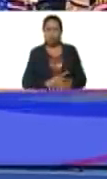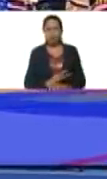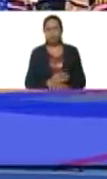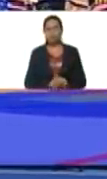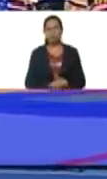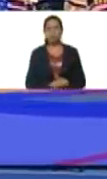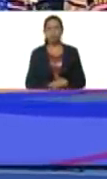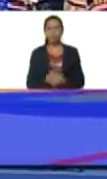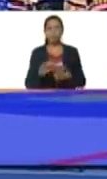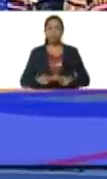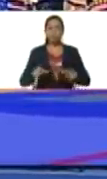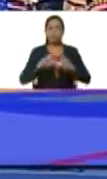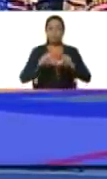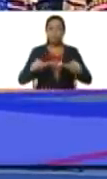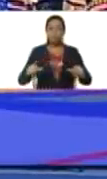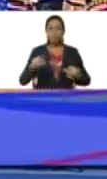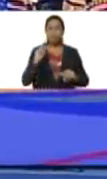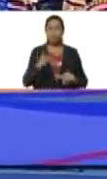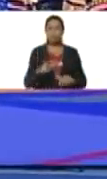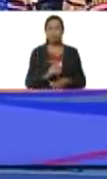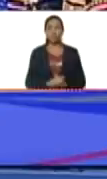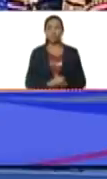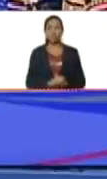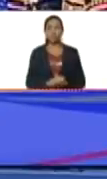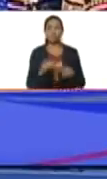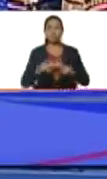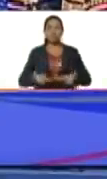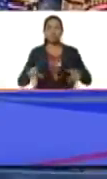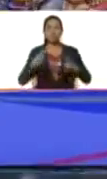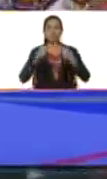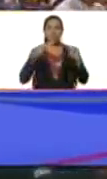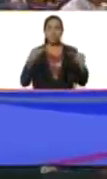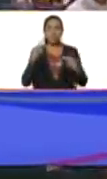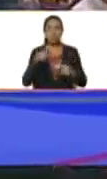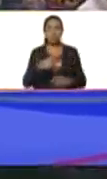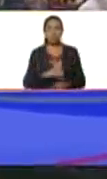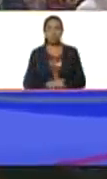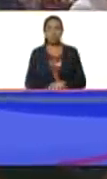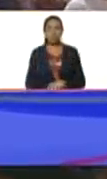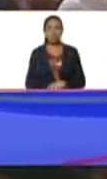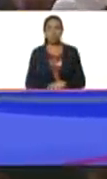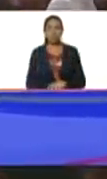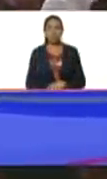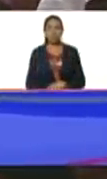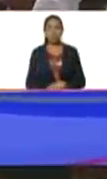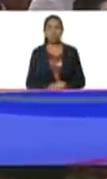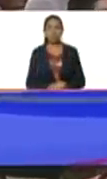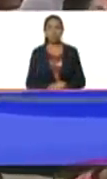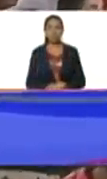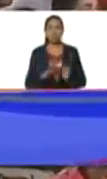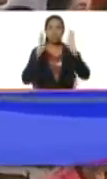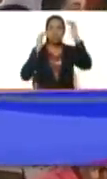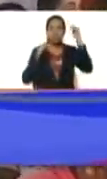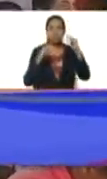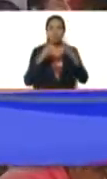el espacio territorial, los cuadrantes de paz, para atender todos los temas.